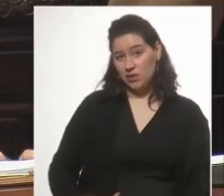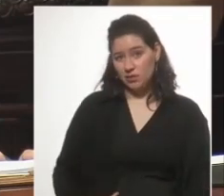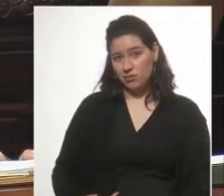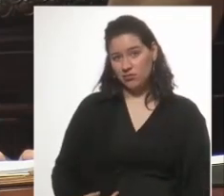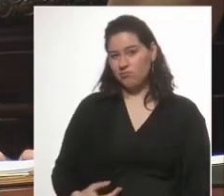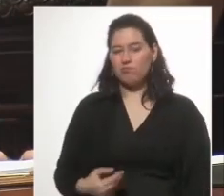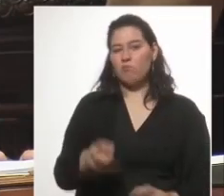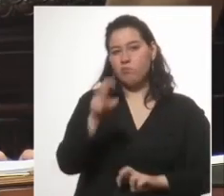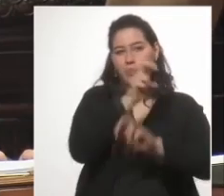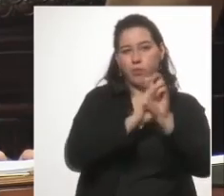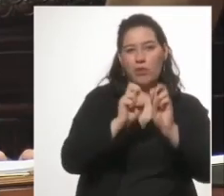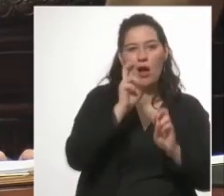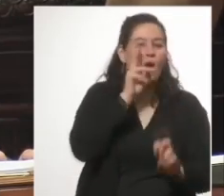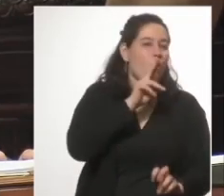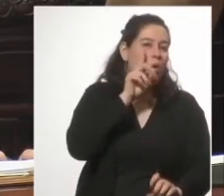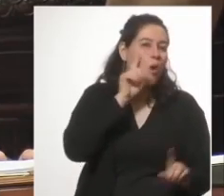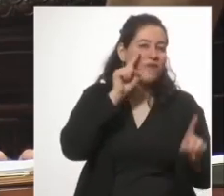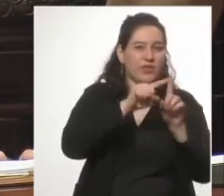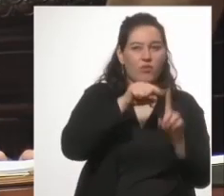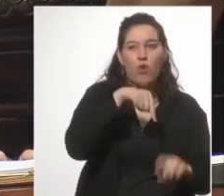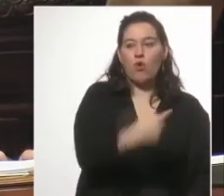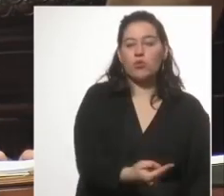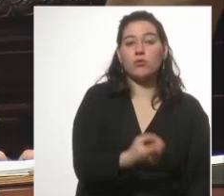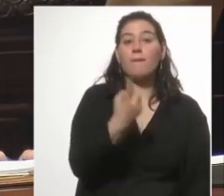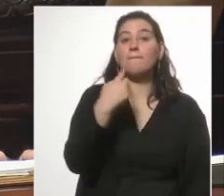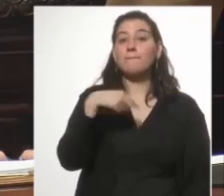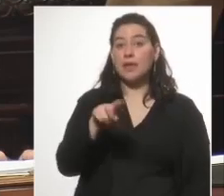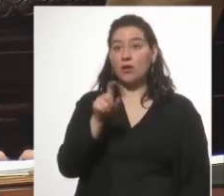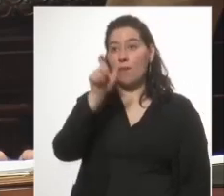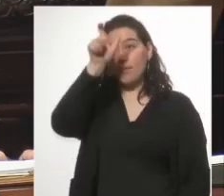otros andariveles. Pero el doctor